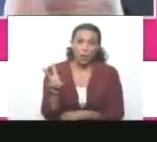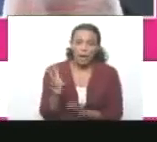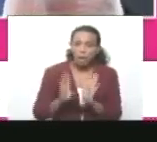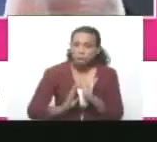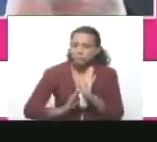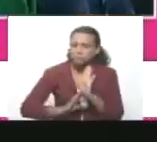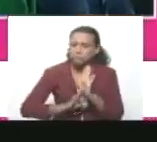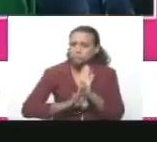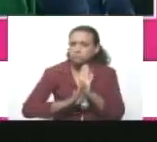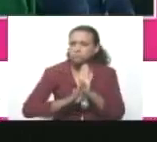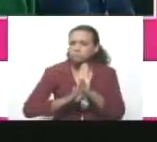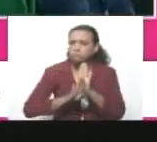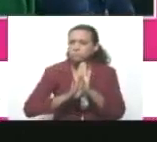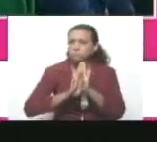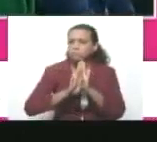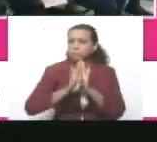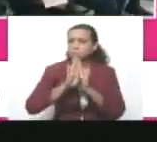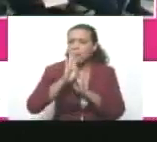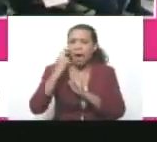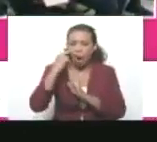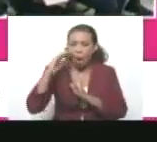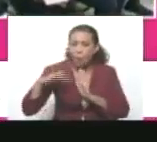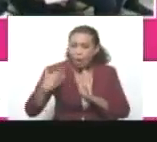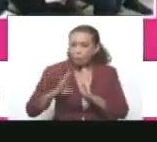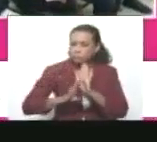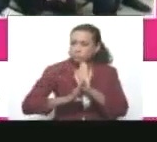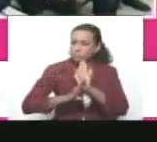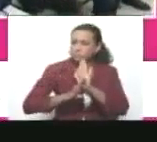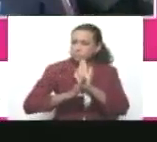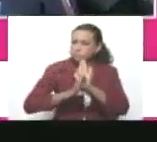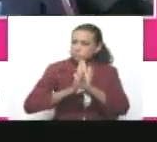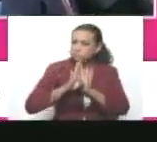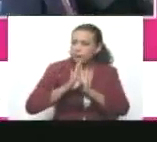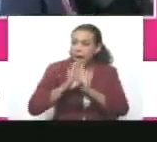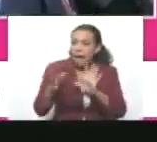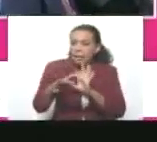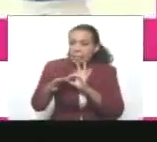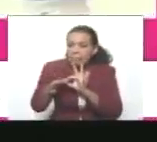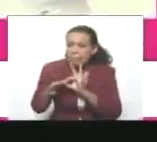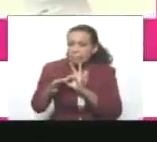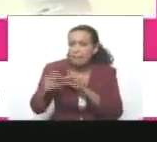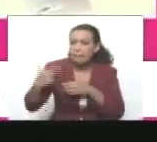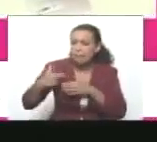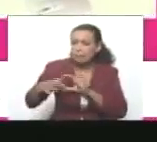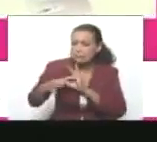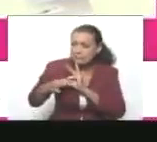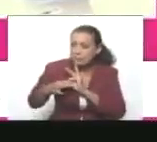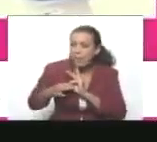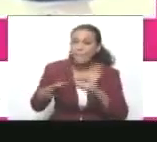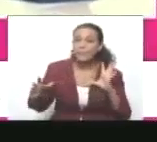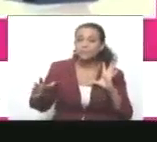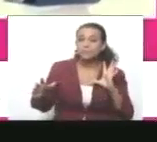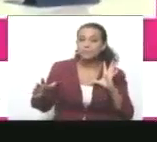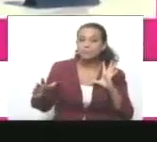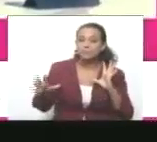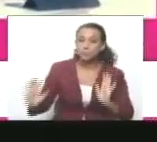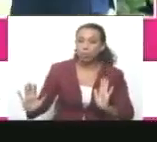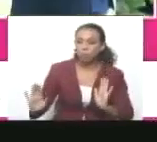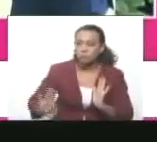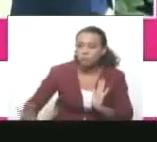superando de manera sostenible la dependencia del ingreso petrolero, que vaya